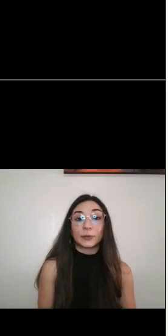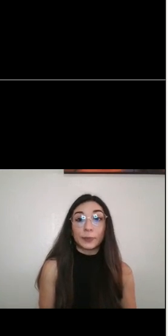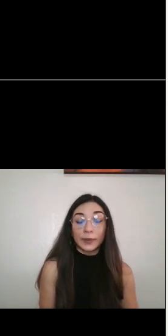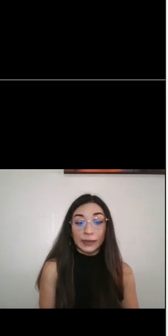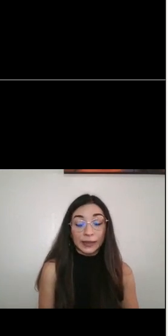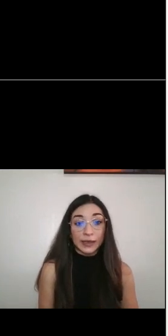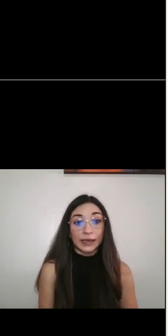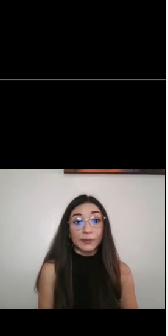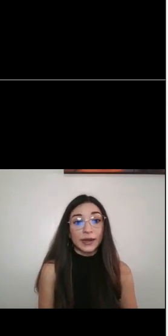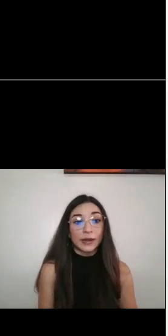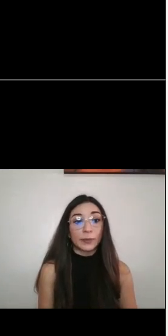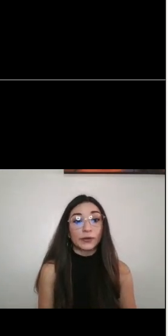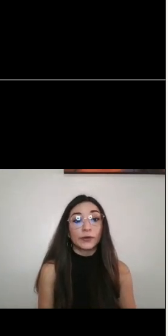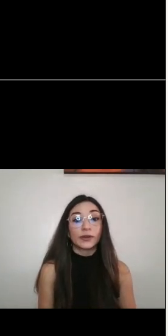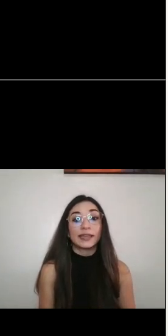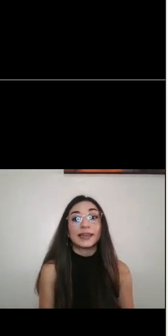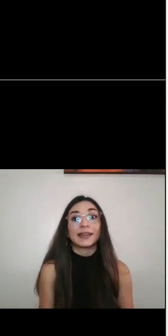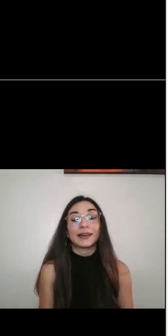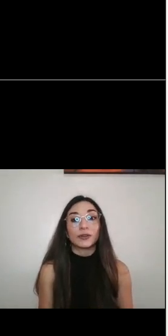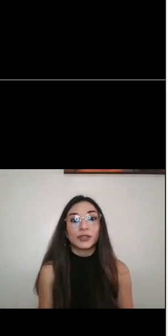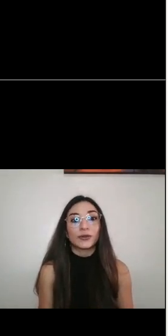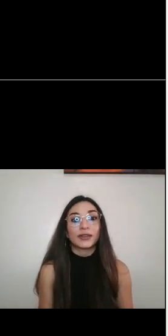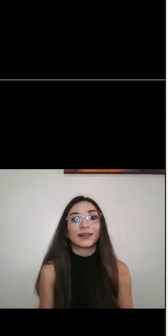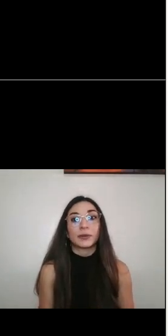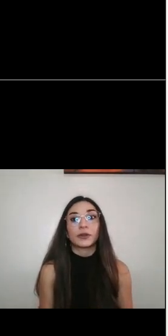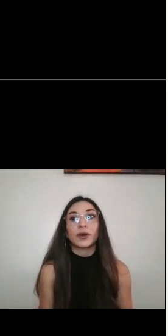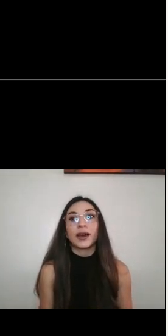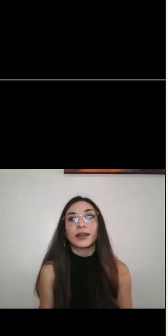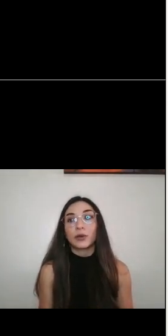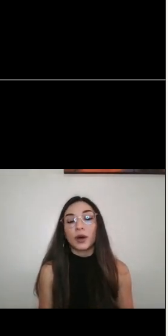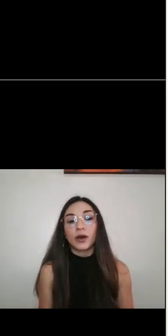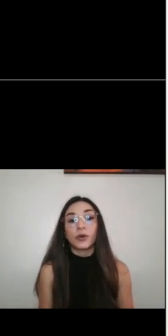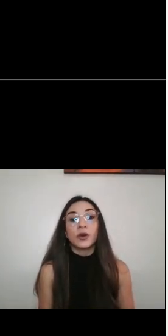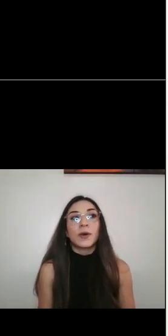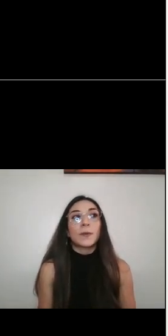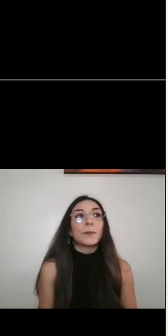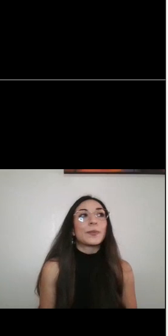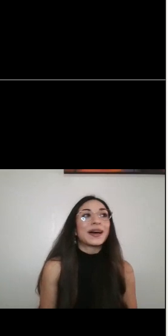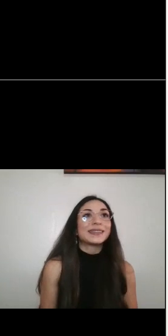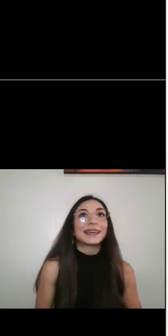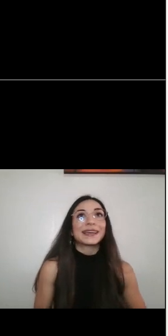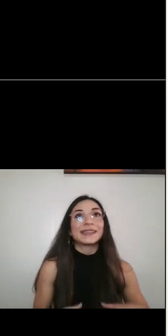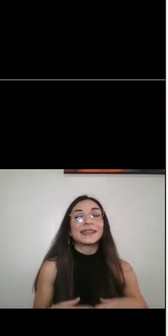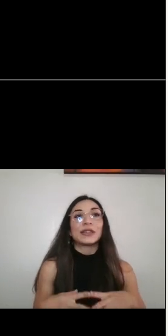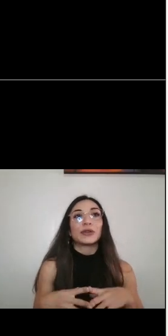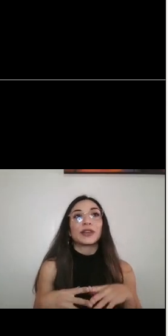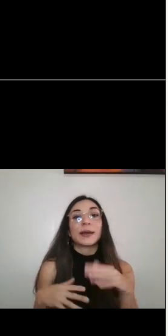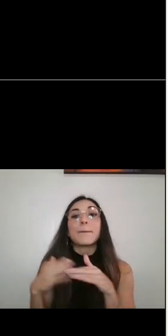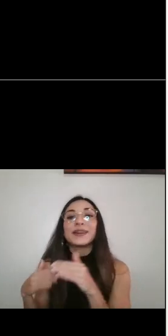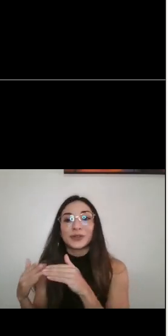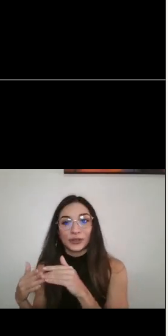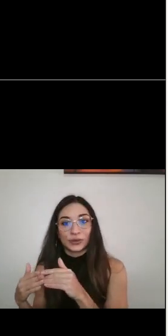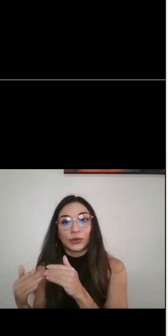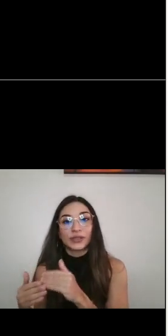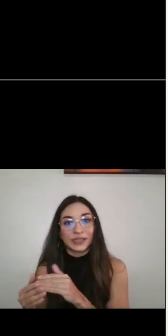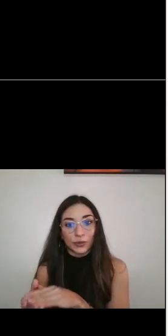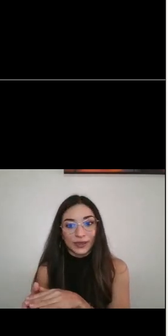detección temprana, y el diagnóstico y el tratamiento adecuado va a hacer que ese niño tenga